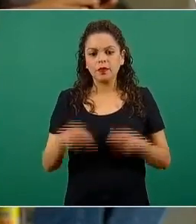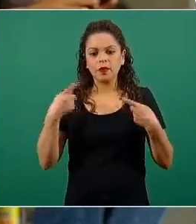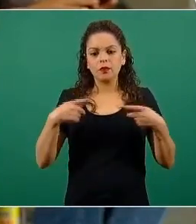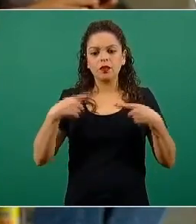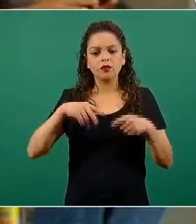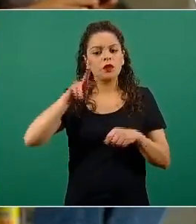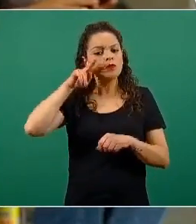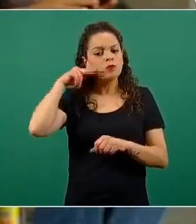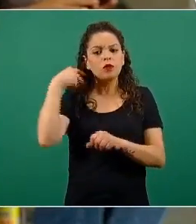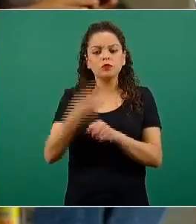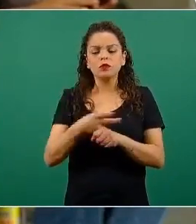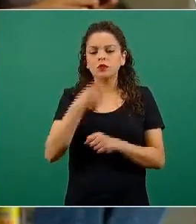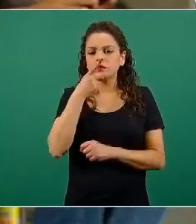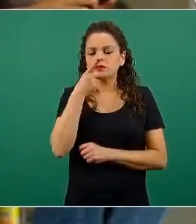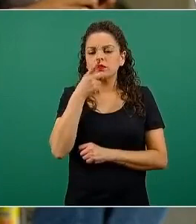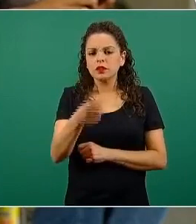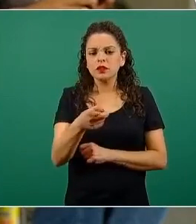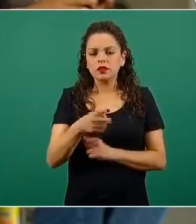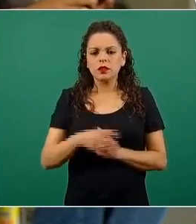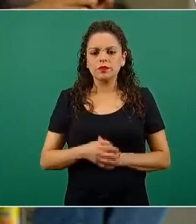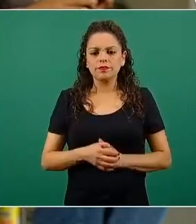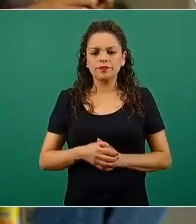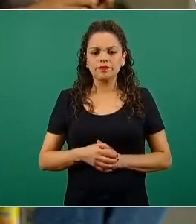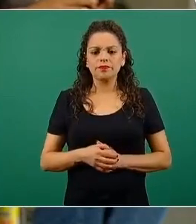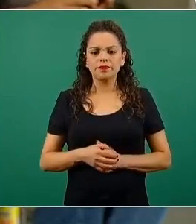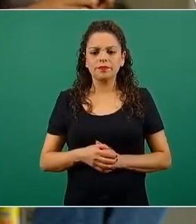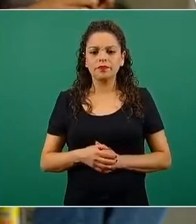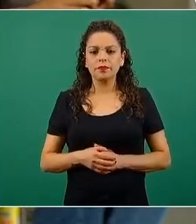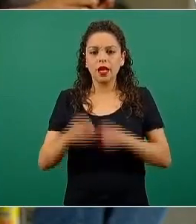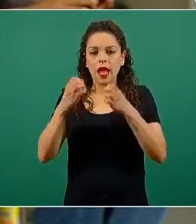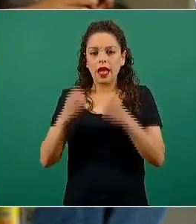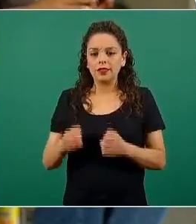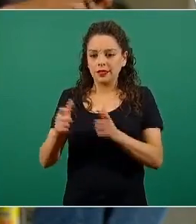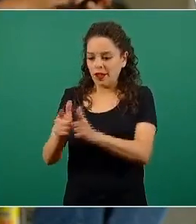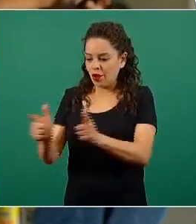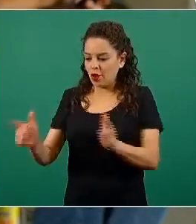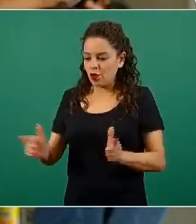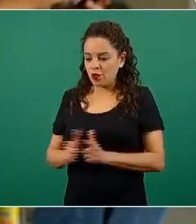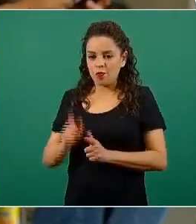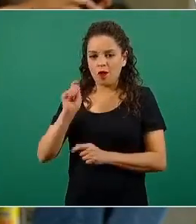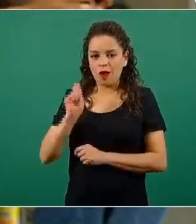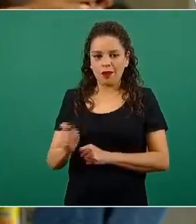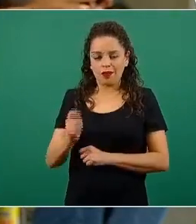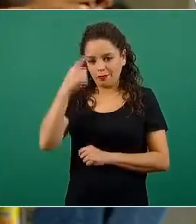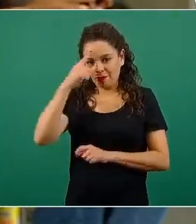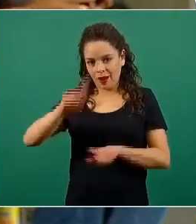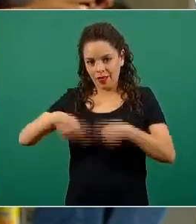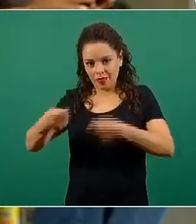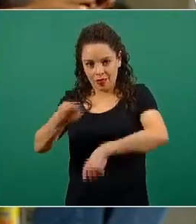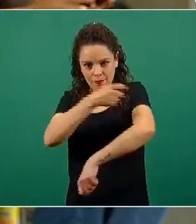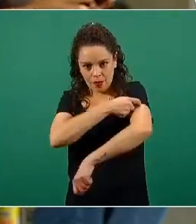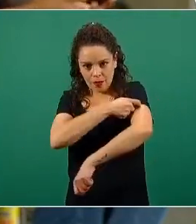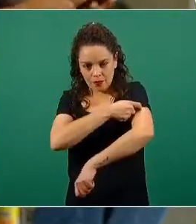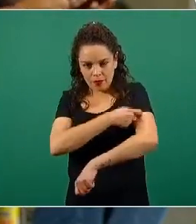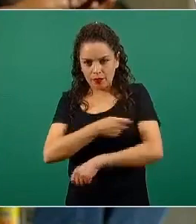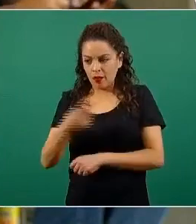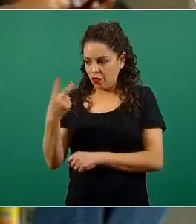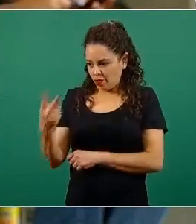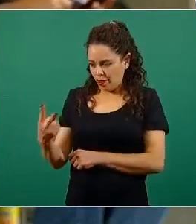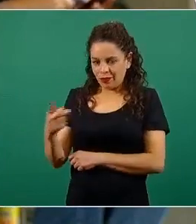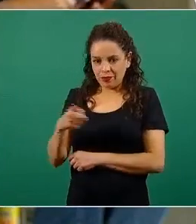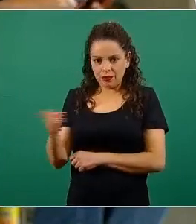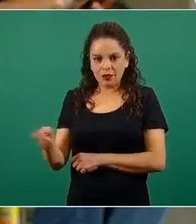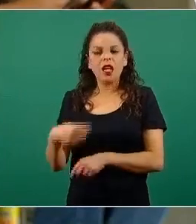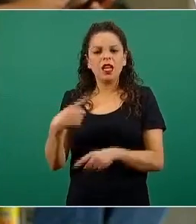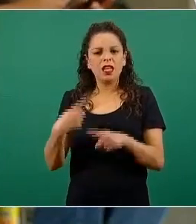ha dicho que integran las brigadas de vacunación, que son 2. ¿Quiénes son esos voluntarios? ¿Ya